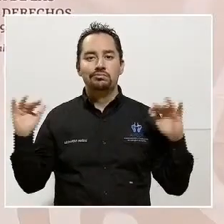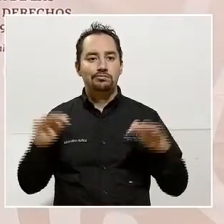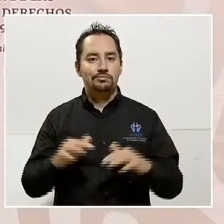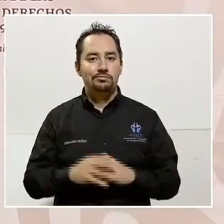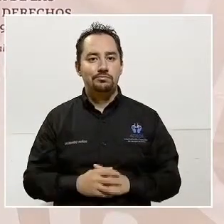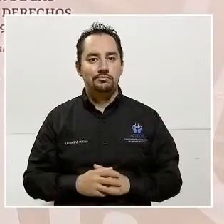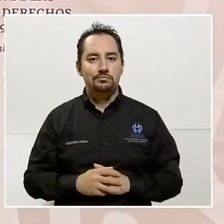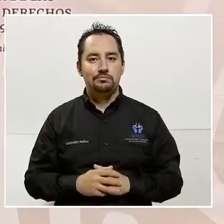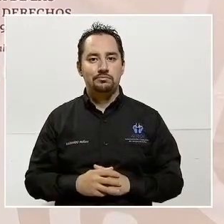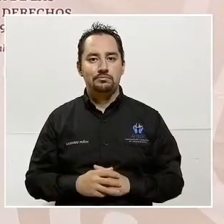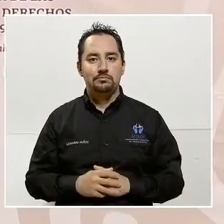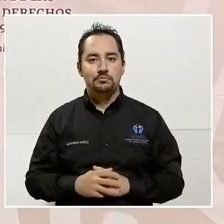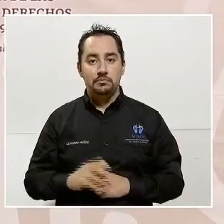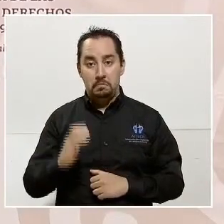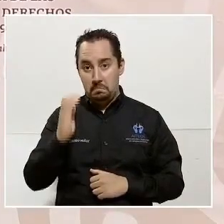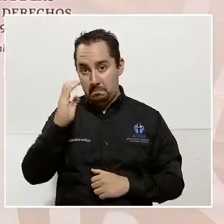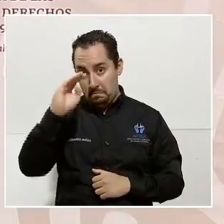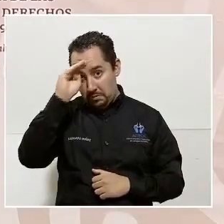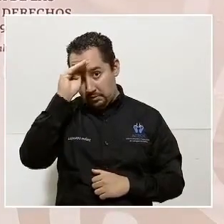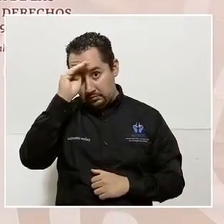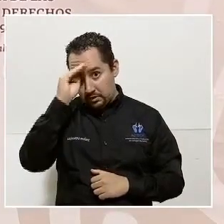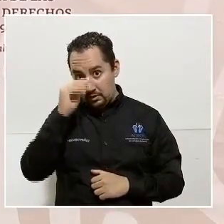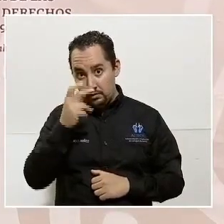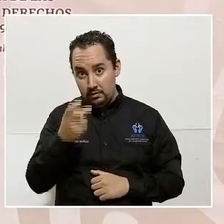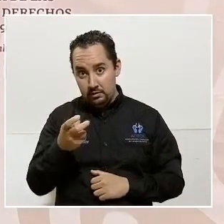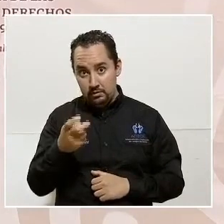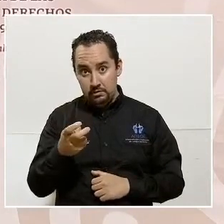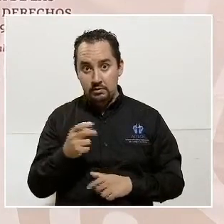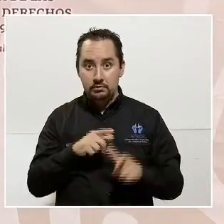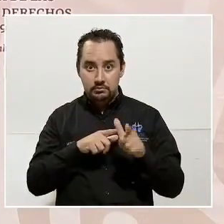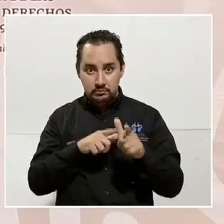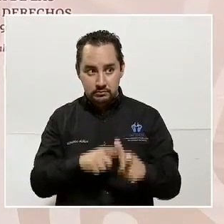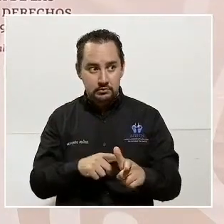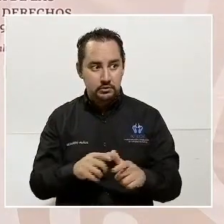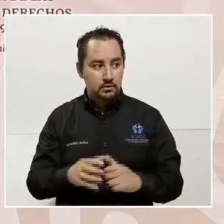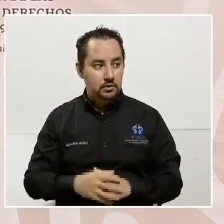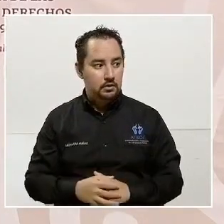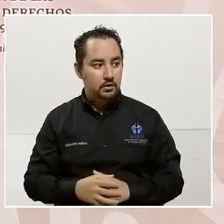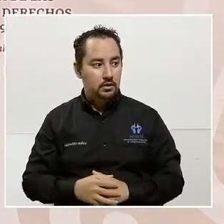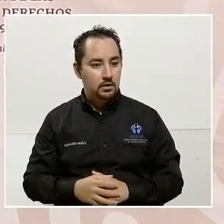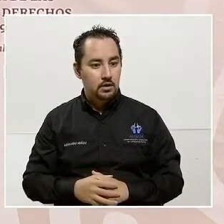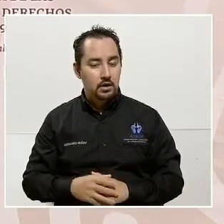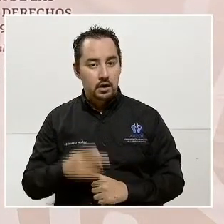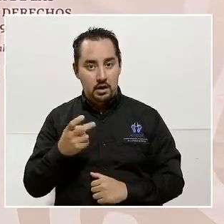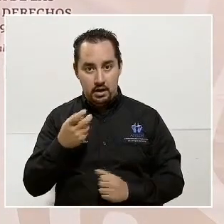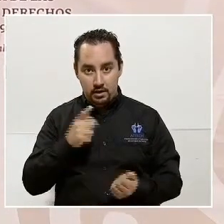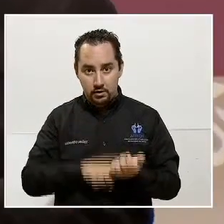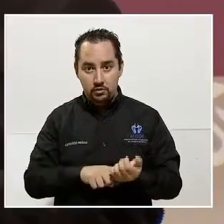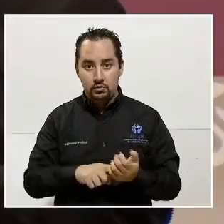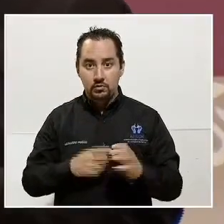alerta a pensar que la reacción sigue gobernando desde este Estado.